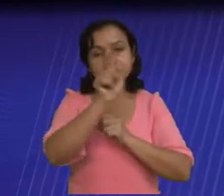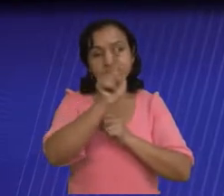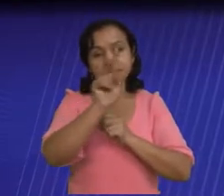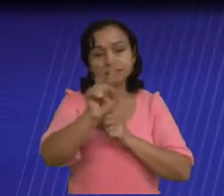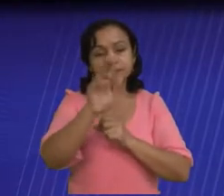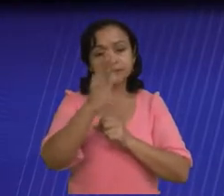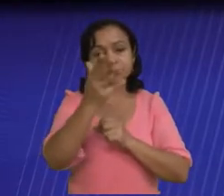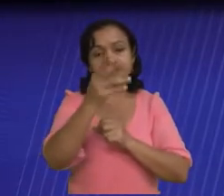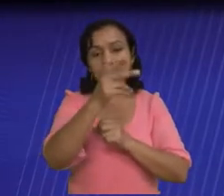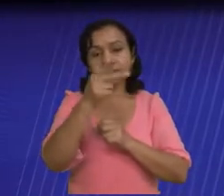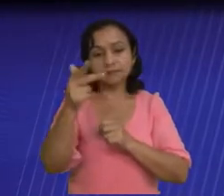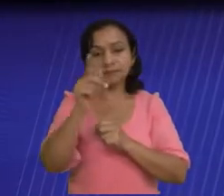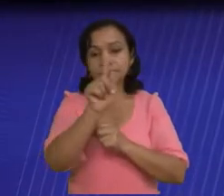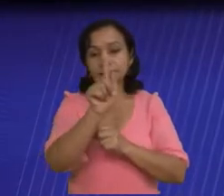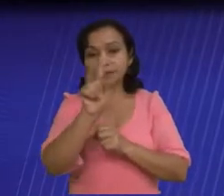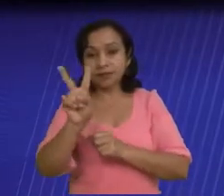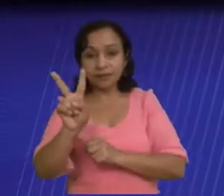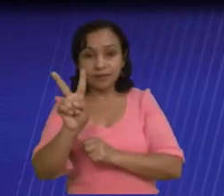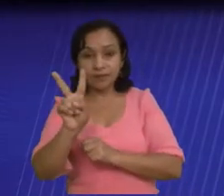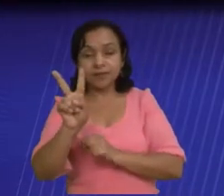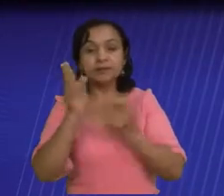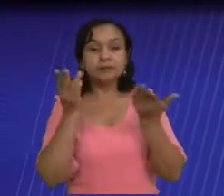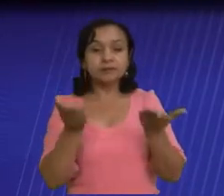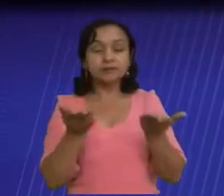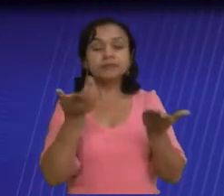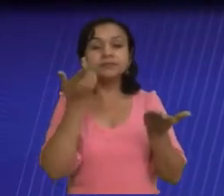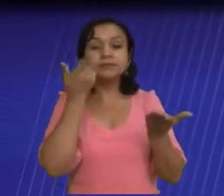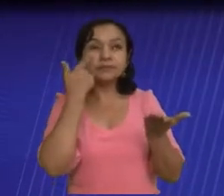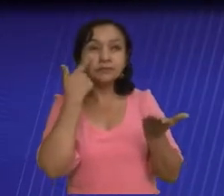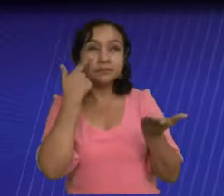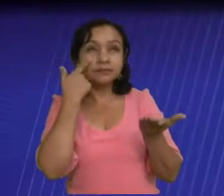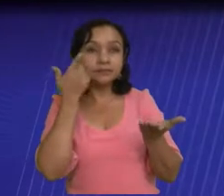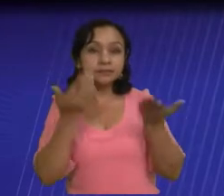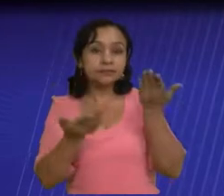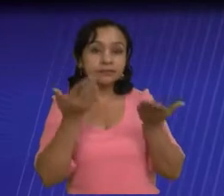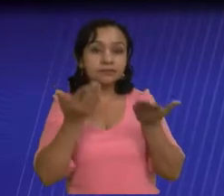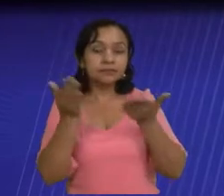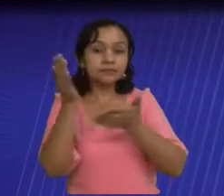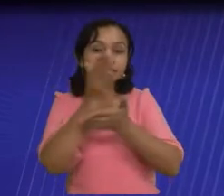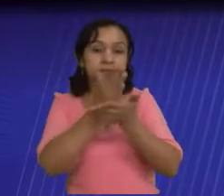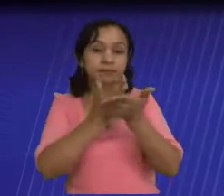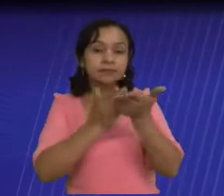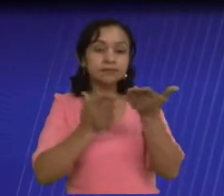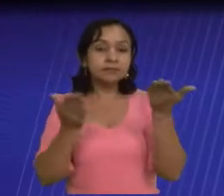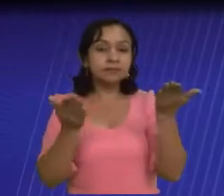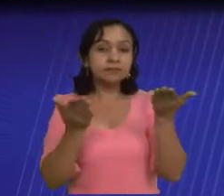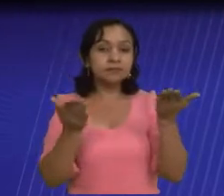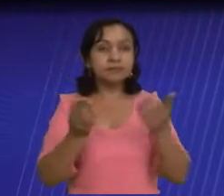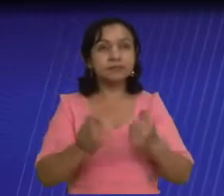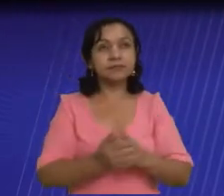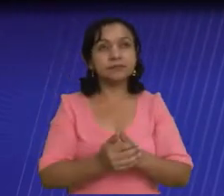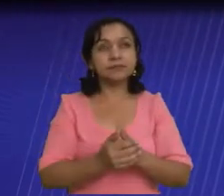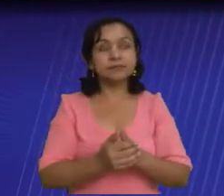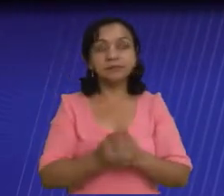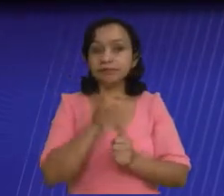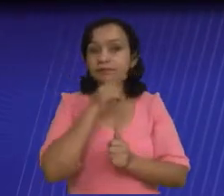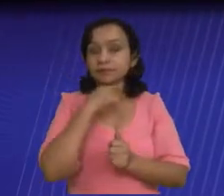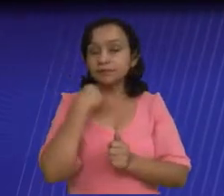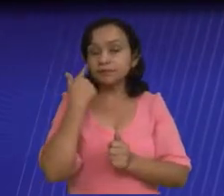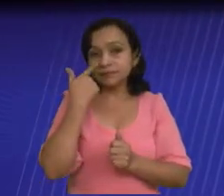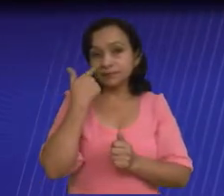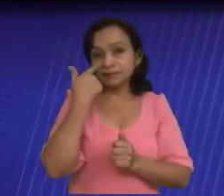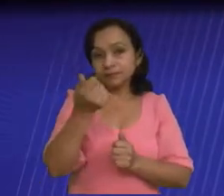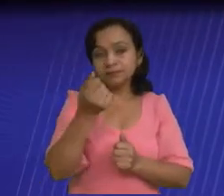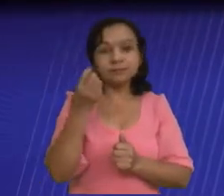parlamentario Asamblea TV, y pues vamos a también a tratar de ubicar algunas declaraciones, porque a ciencia cierta lo que conocemos es que